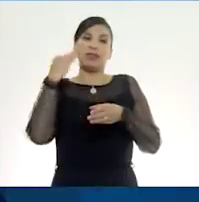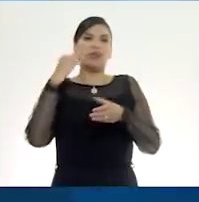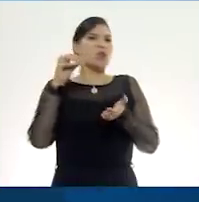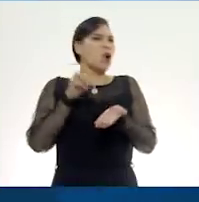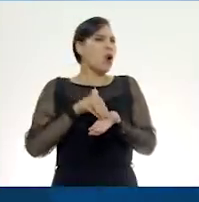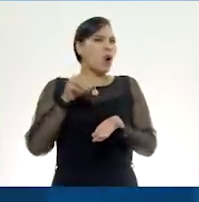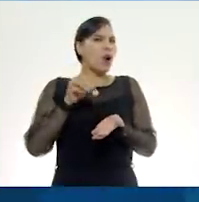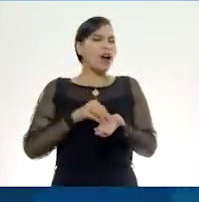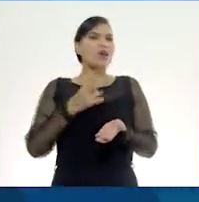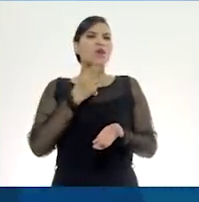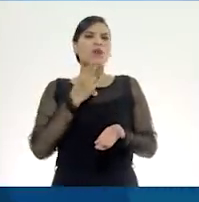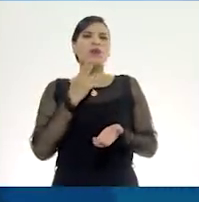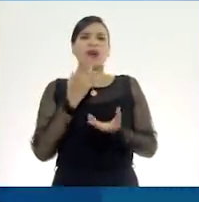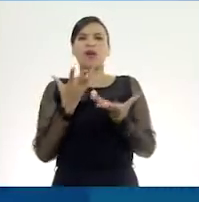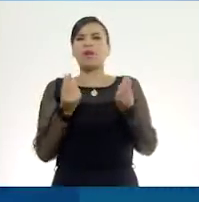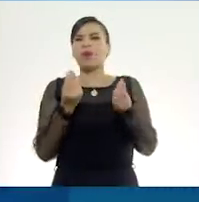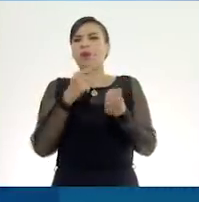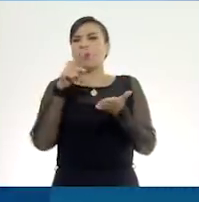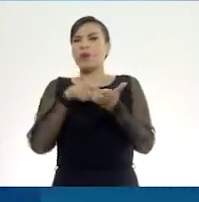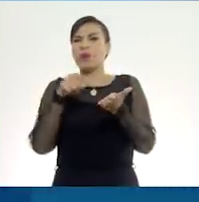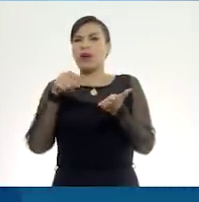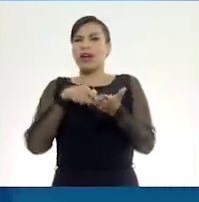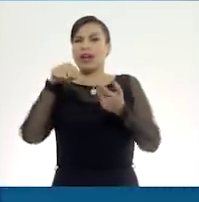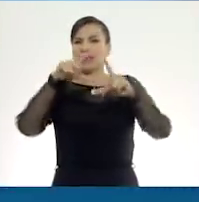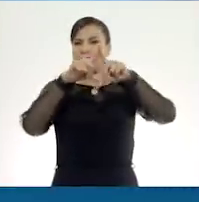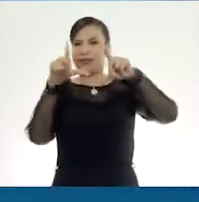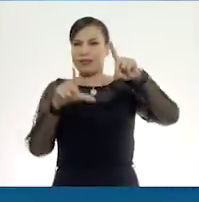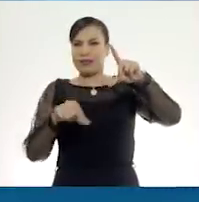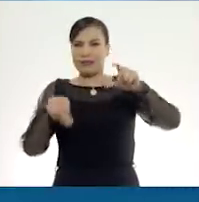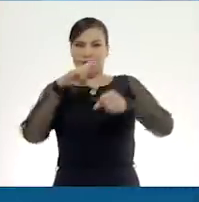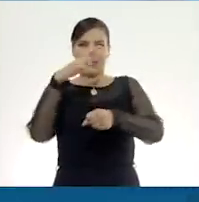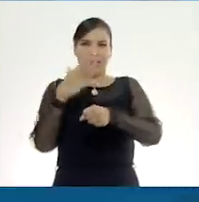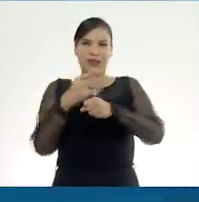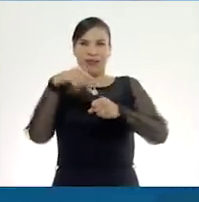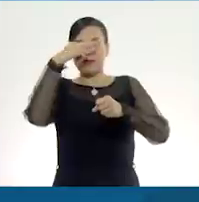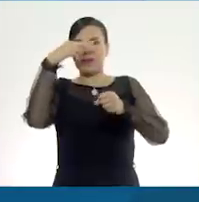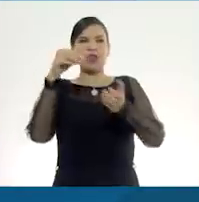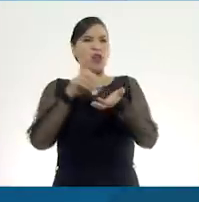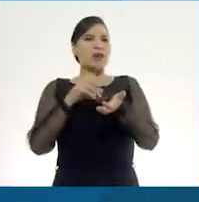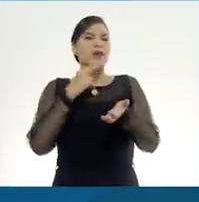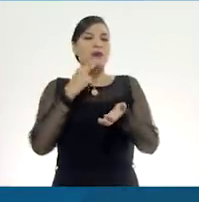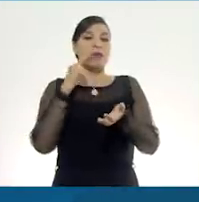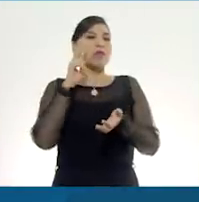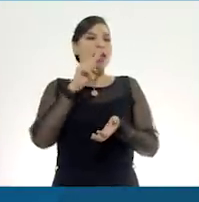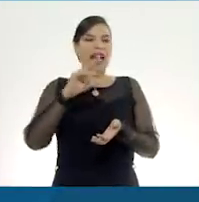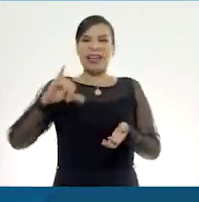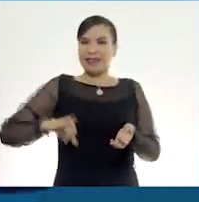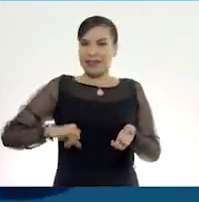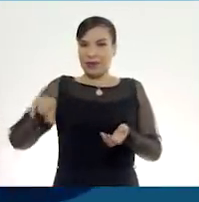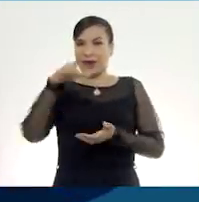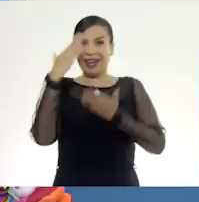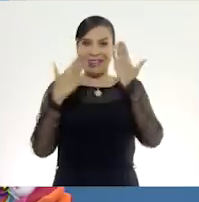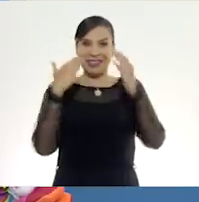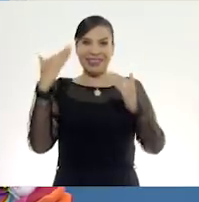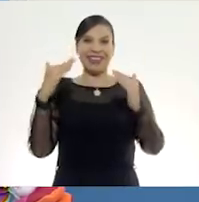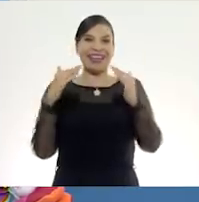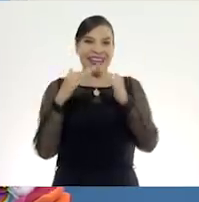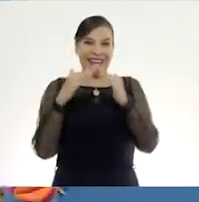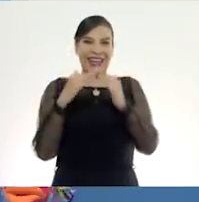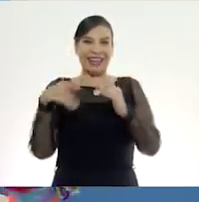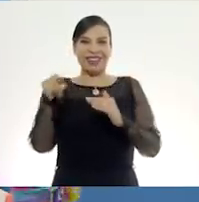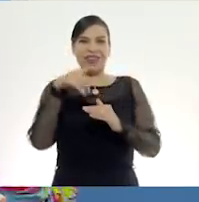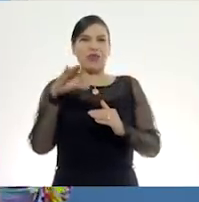siguen utilizando. Hay muchos lugares de la República Mexicana donde se siguen utilizando. Aquí la parte interesante, estudiantes en casa, que yo quiero que